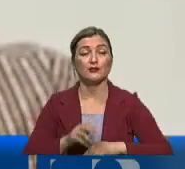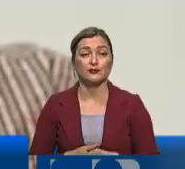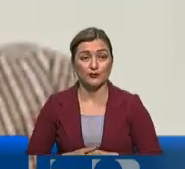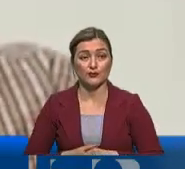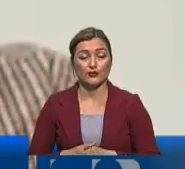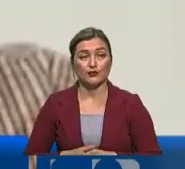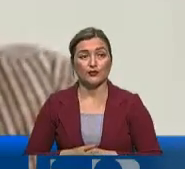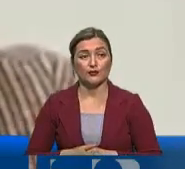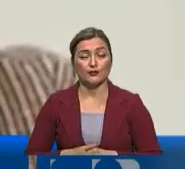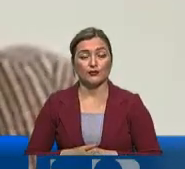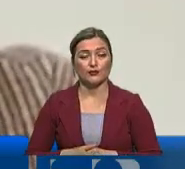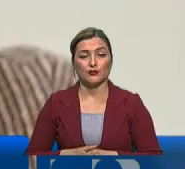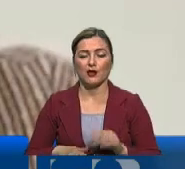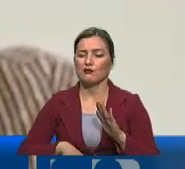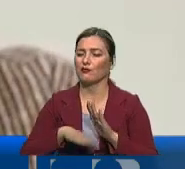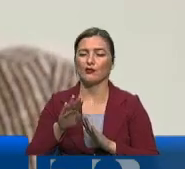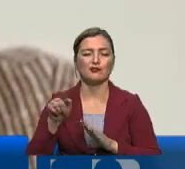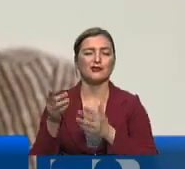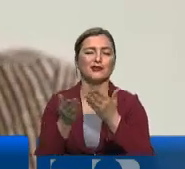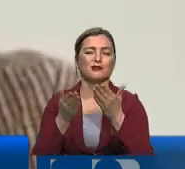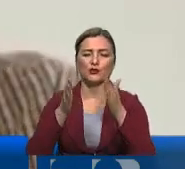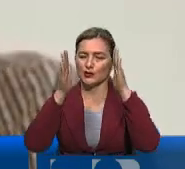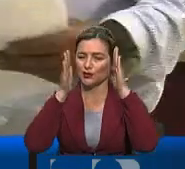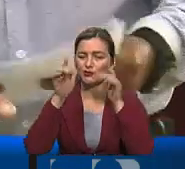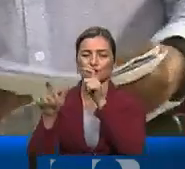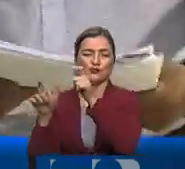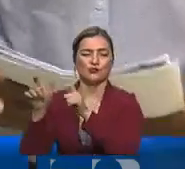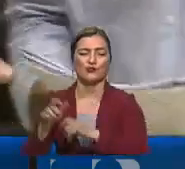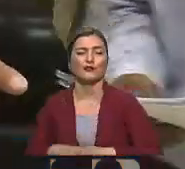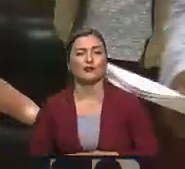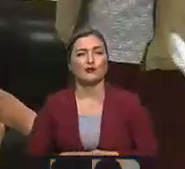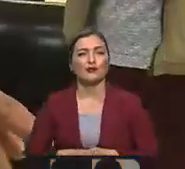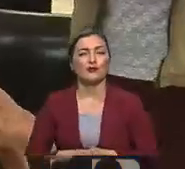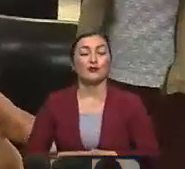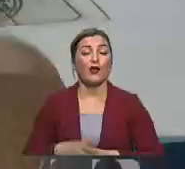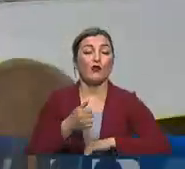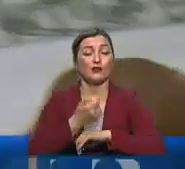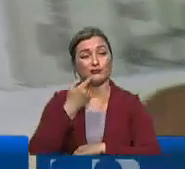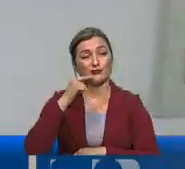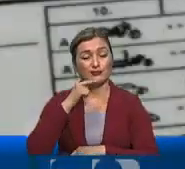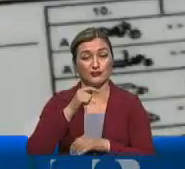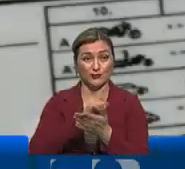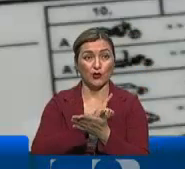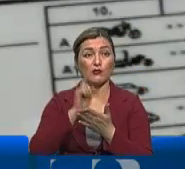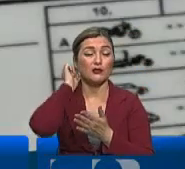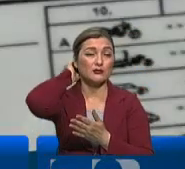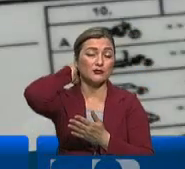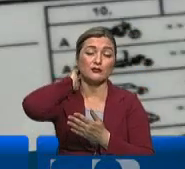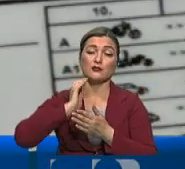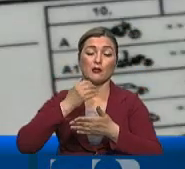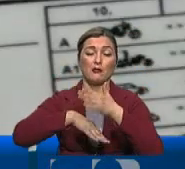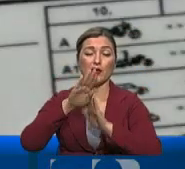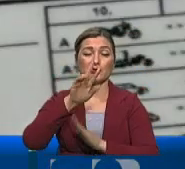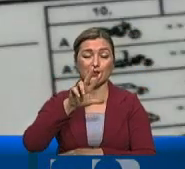están restablecidos la mayoría de los servicios de atención ciudadana. Además, la autoridad señala que en lo que va de la semana se ha emitido más